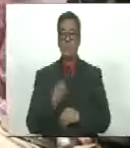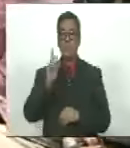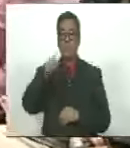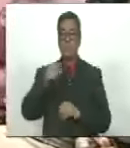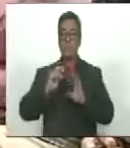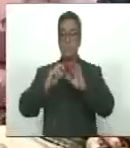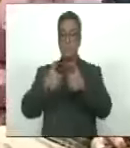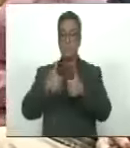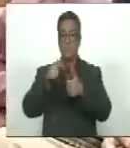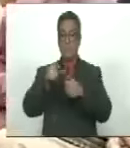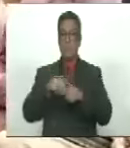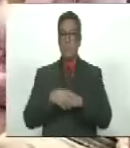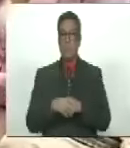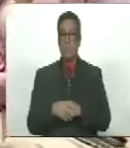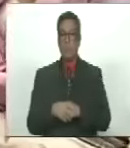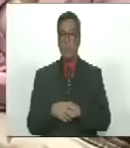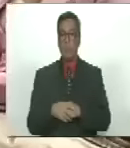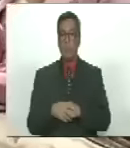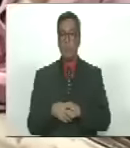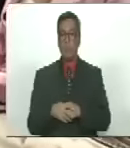Damos inicio entonces